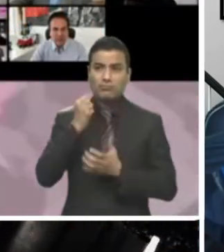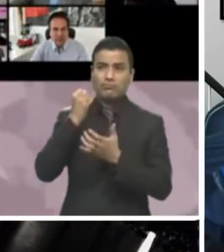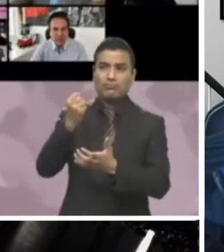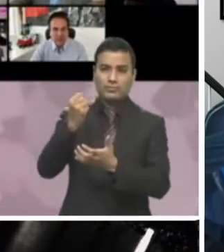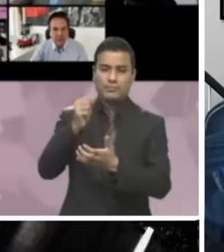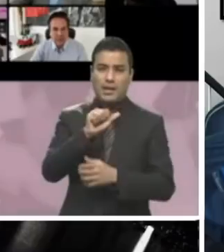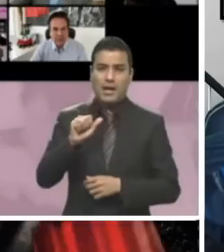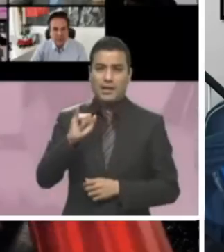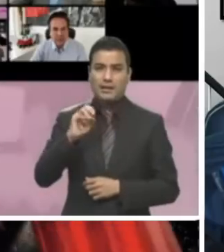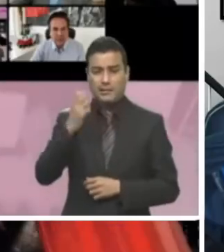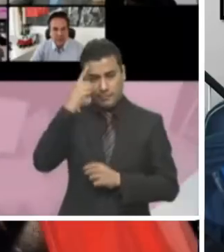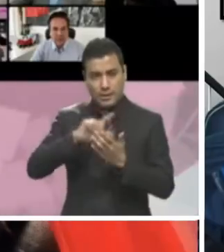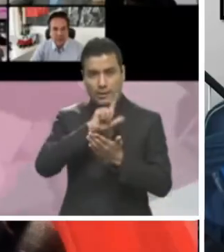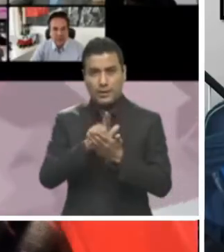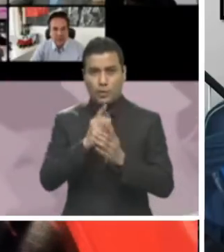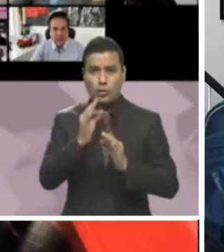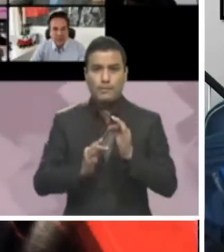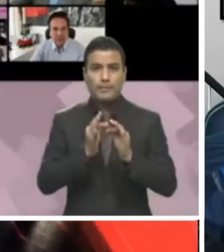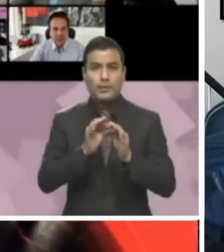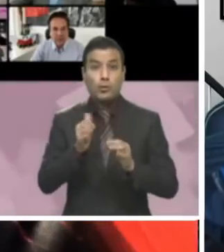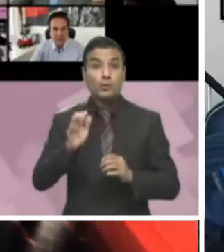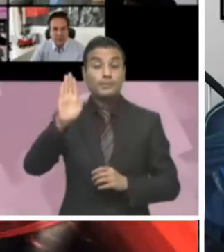gracias alguien más desea intervenir